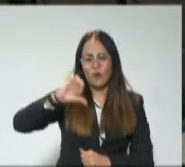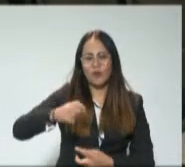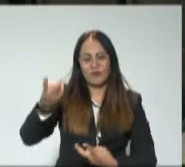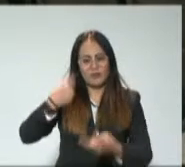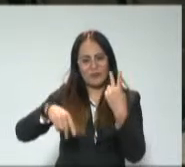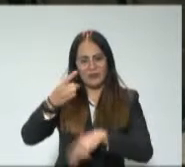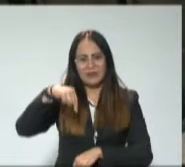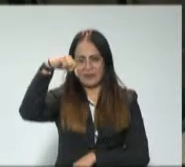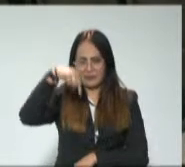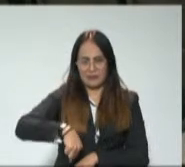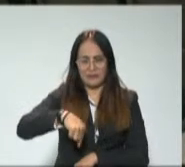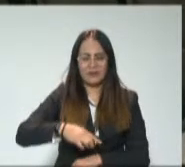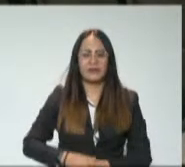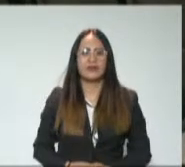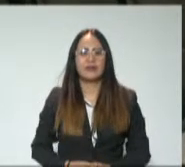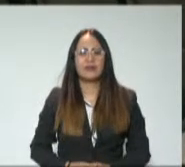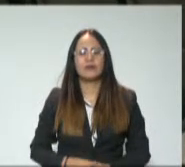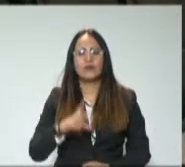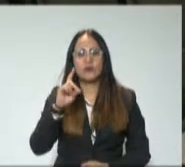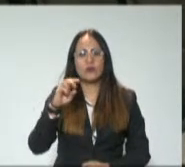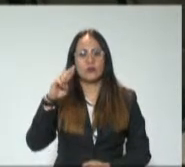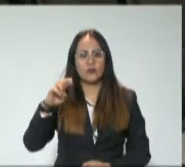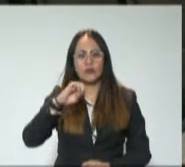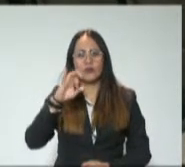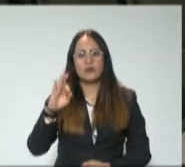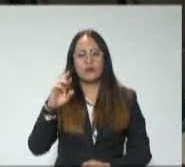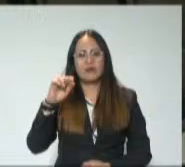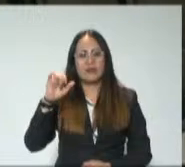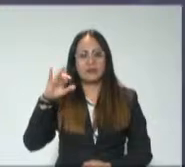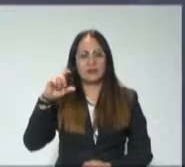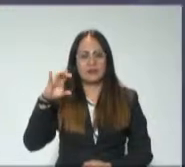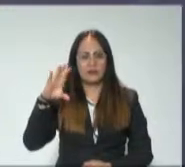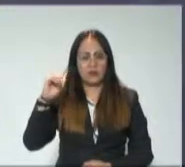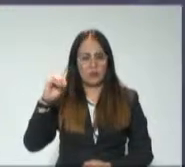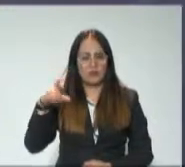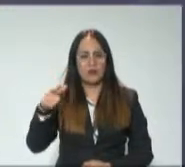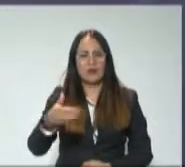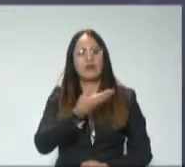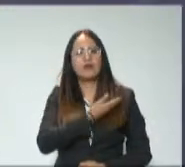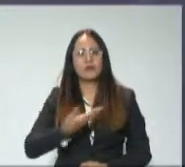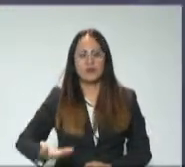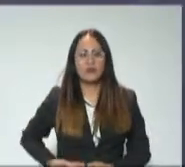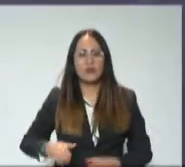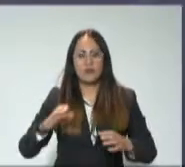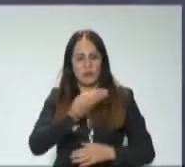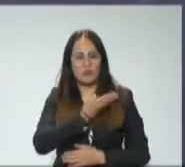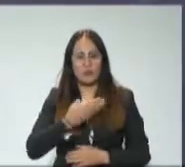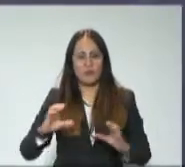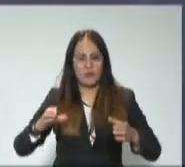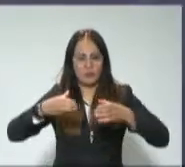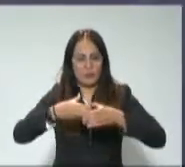esta mañana al doctor Francisco Javier Acuña comisionado presidente del inay